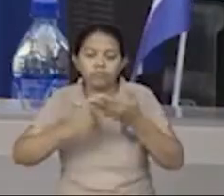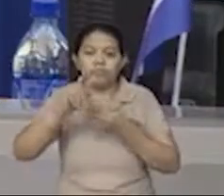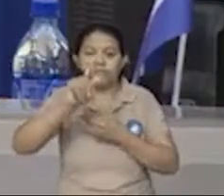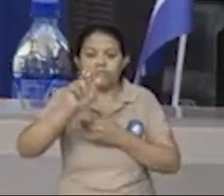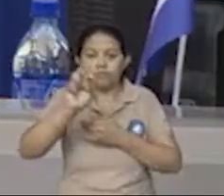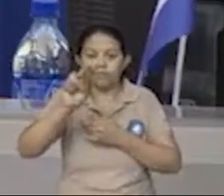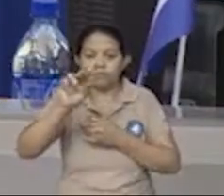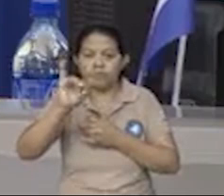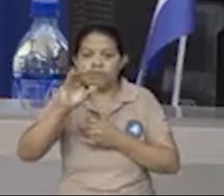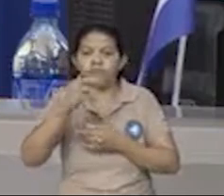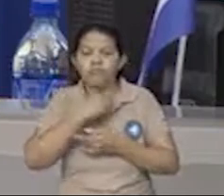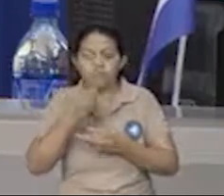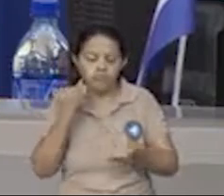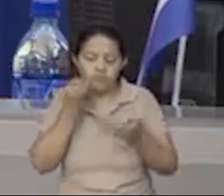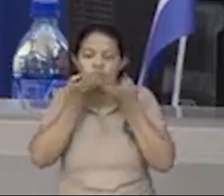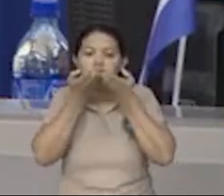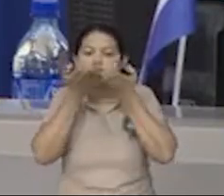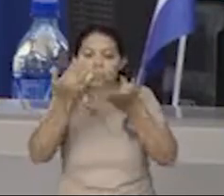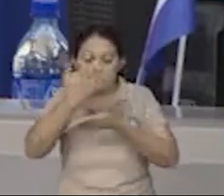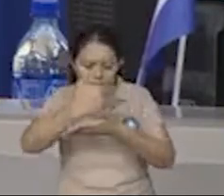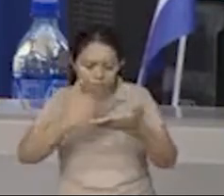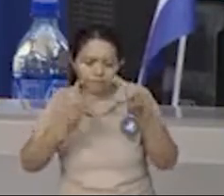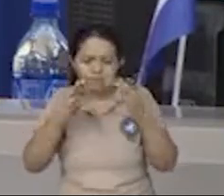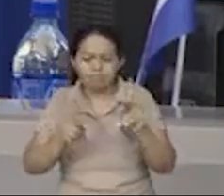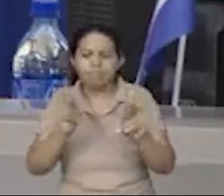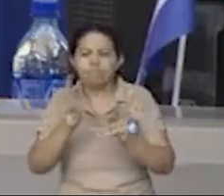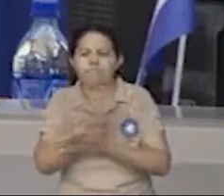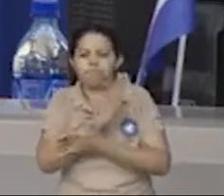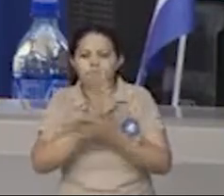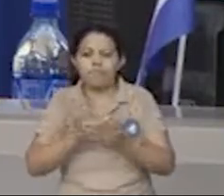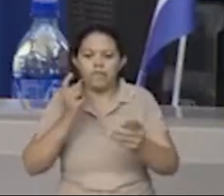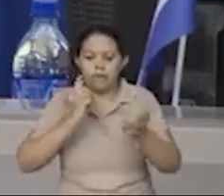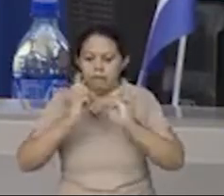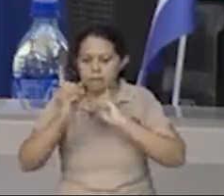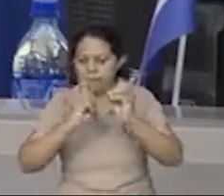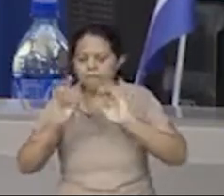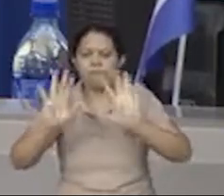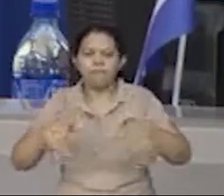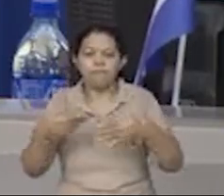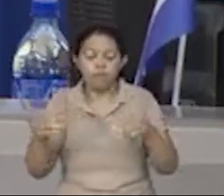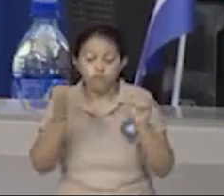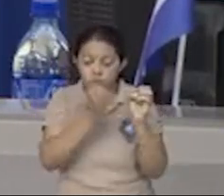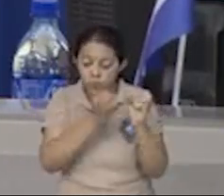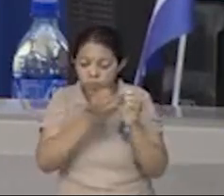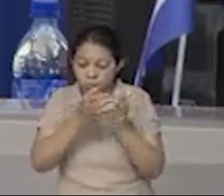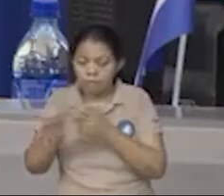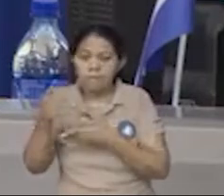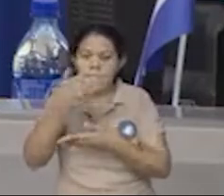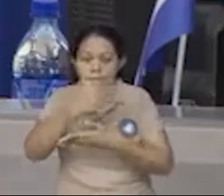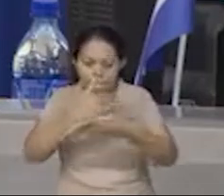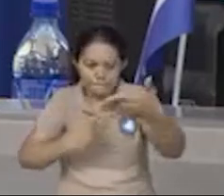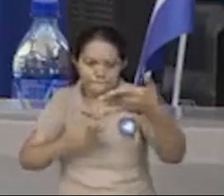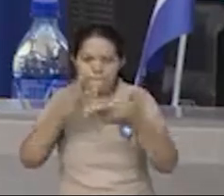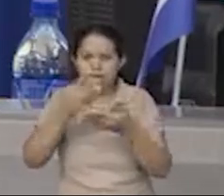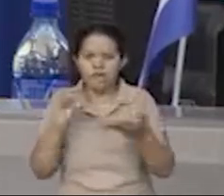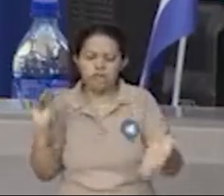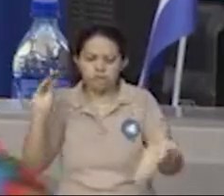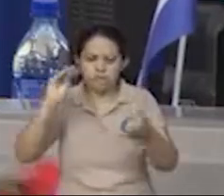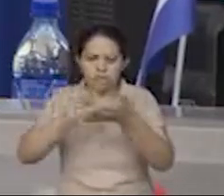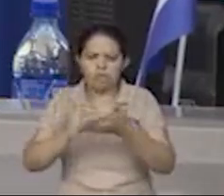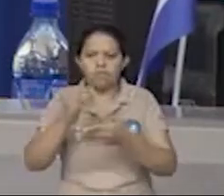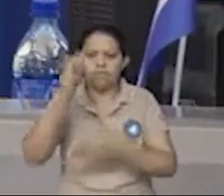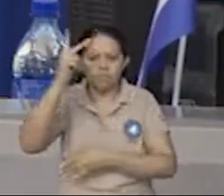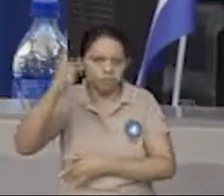técnica y funcional para ejercer la competencia de coordinar, planificar y ejecutar